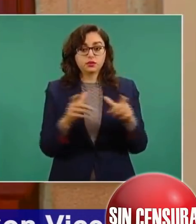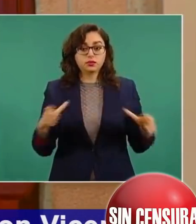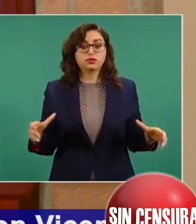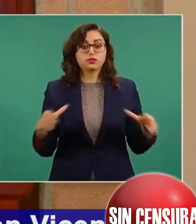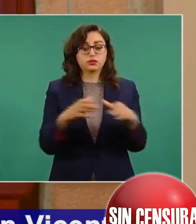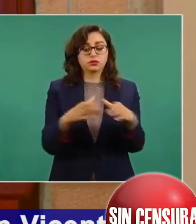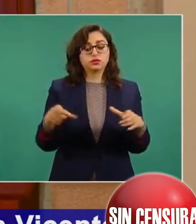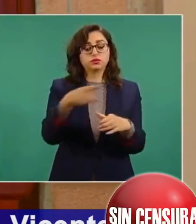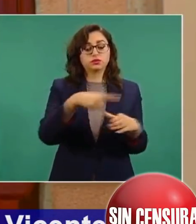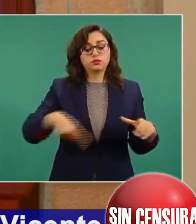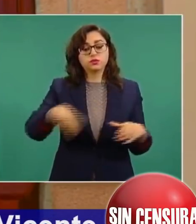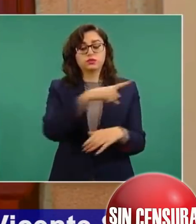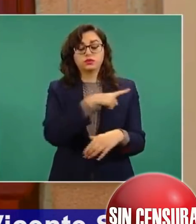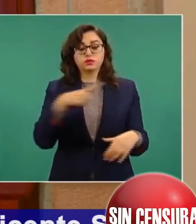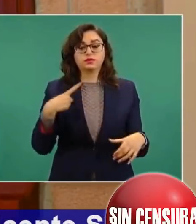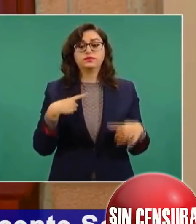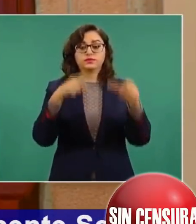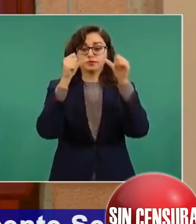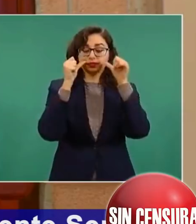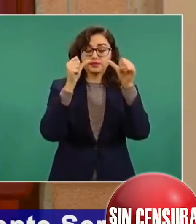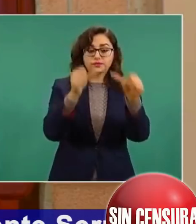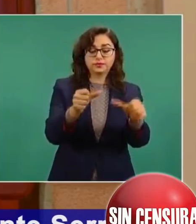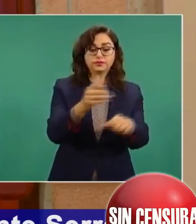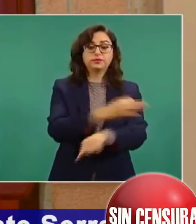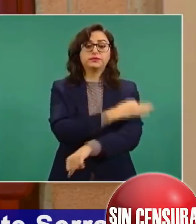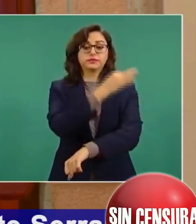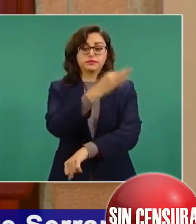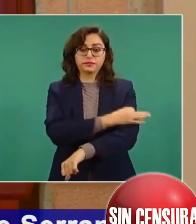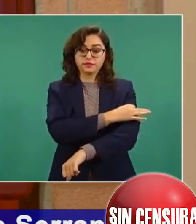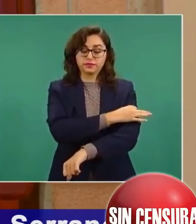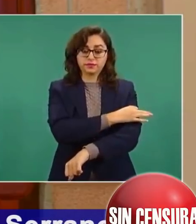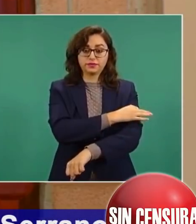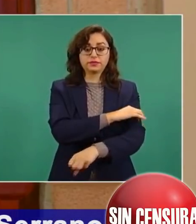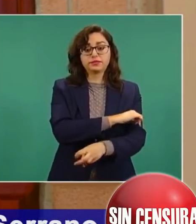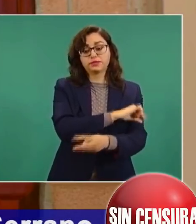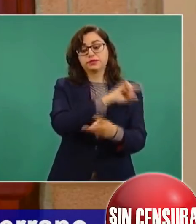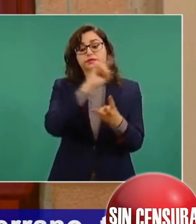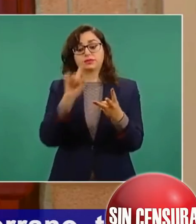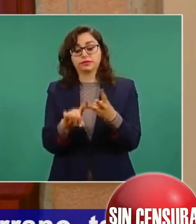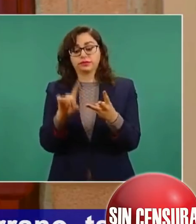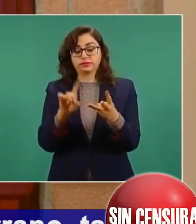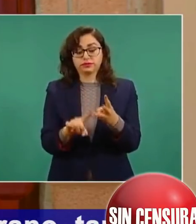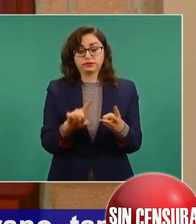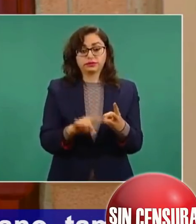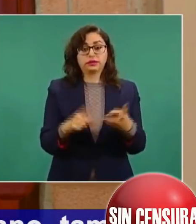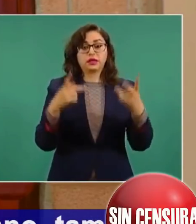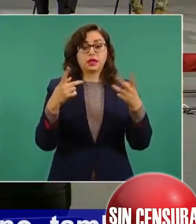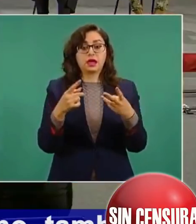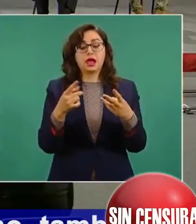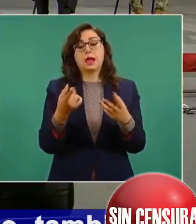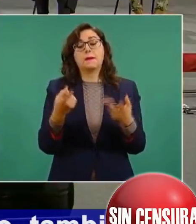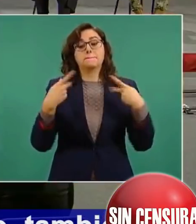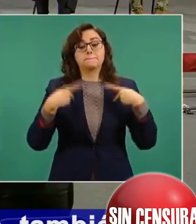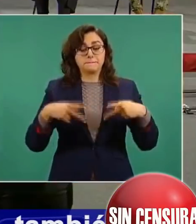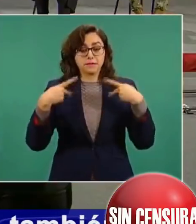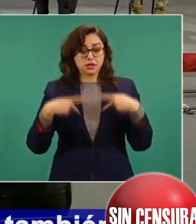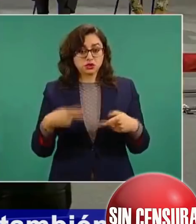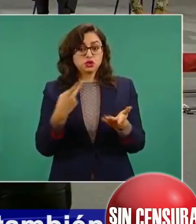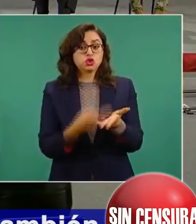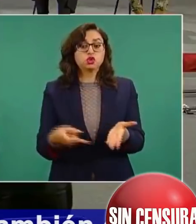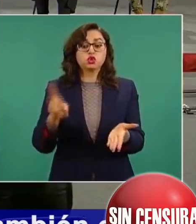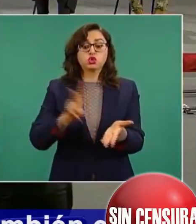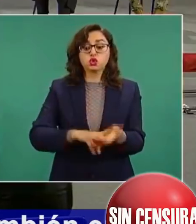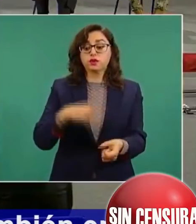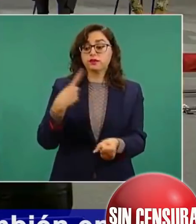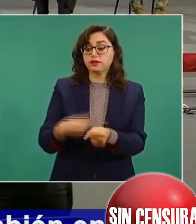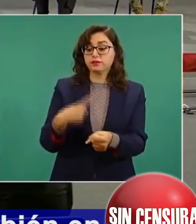plan. Es importante destacar que también hay personas que tienen enfermedades crónicas y que en México, igual que en otros